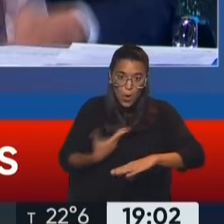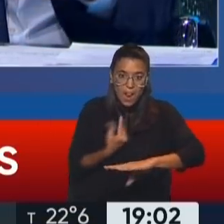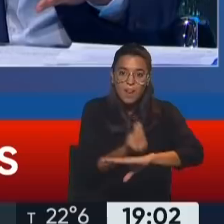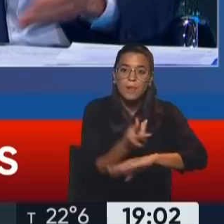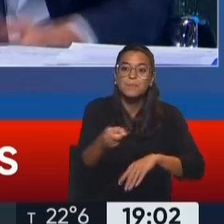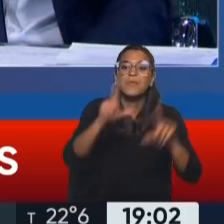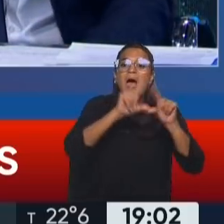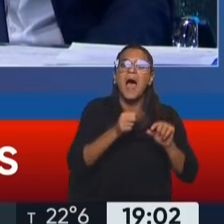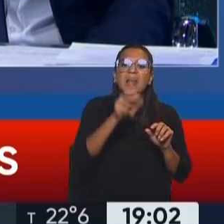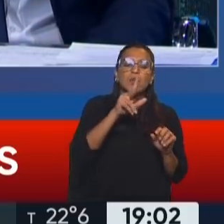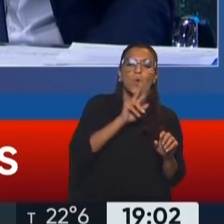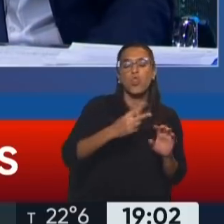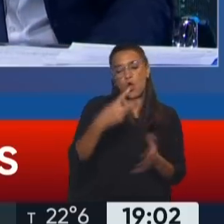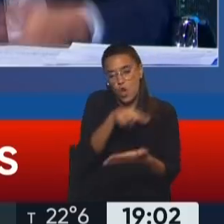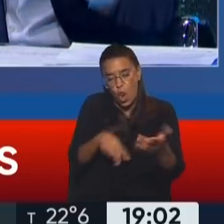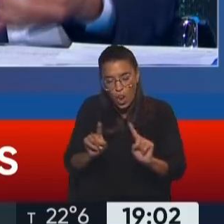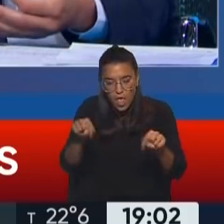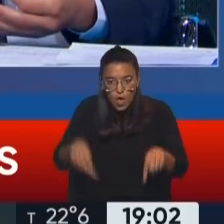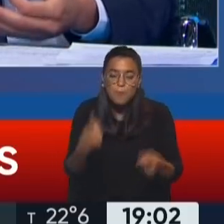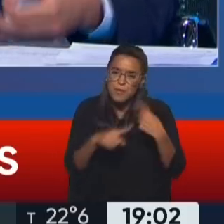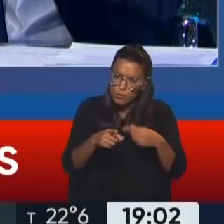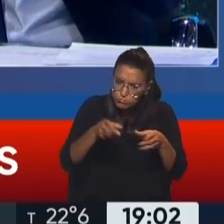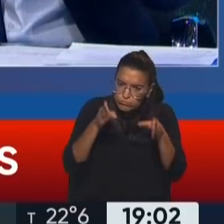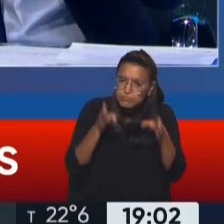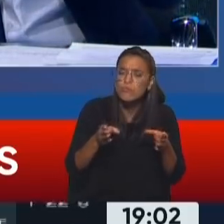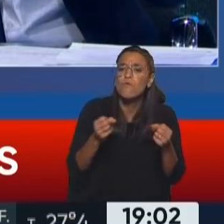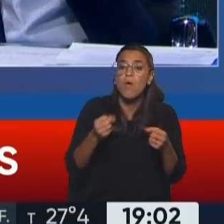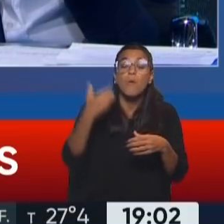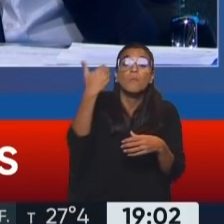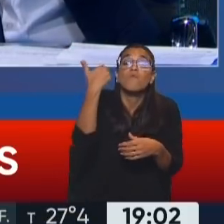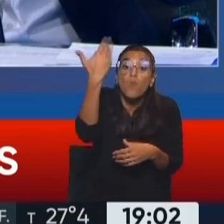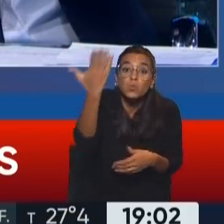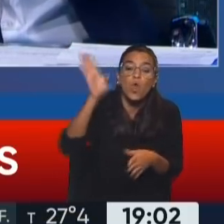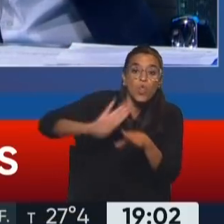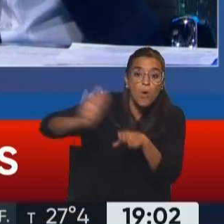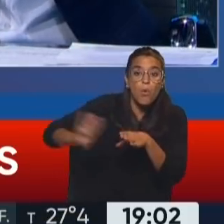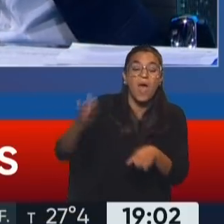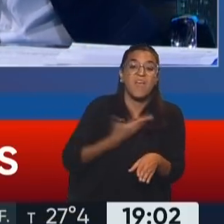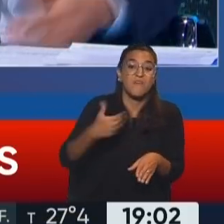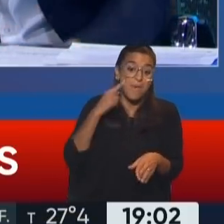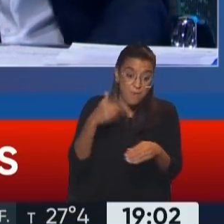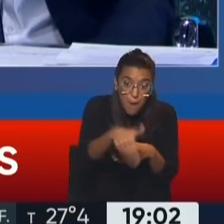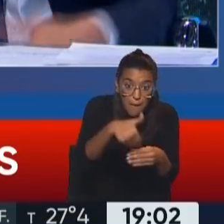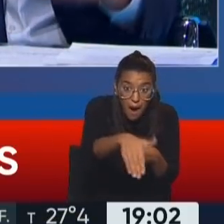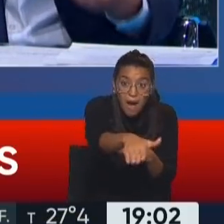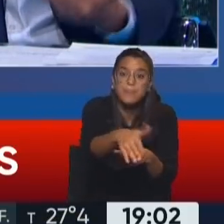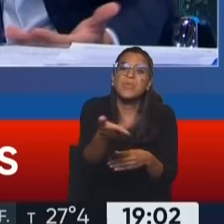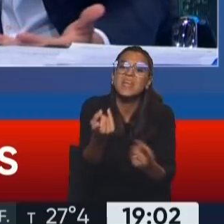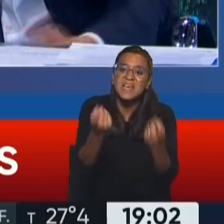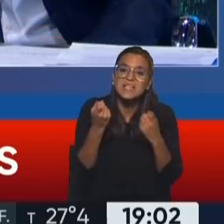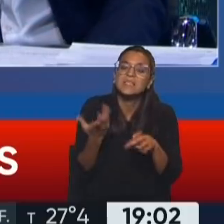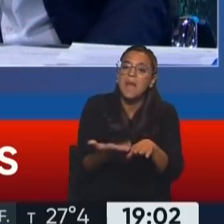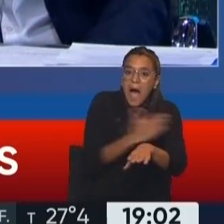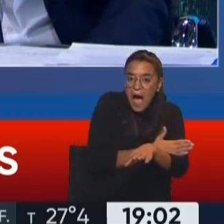2, no me voy a poner a leerlo aquí, pero se enfatiza que para un futuro endeudamiento con el Fondo Monetario, que estamos hablando para adelante, hace falta pasar